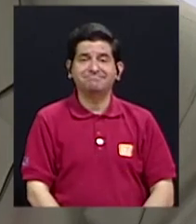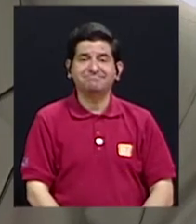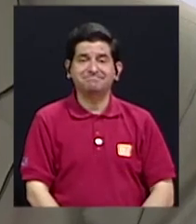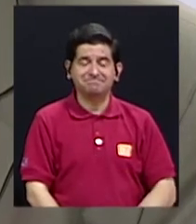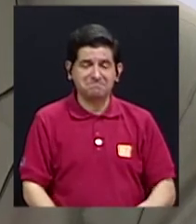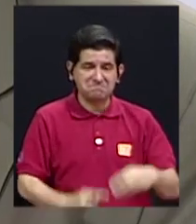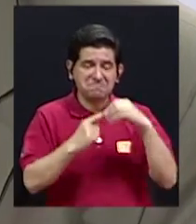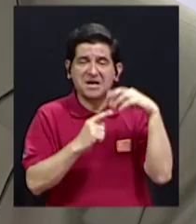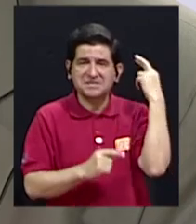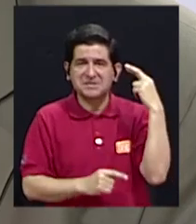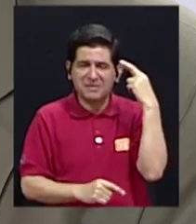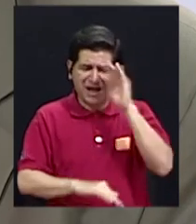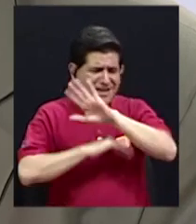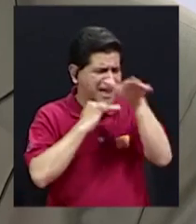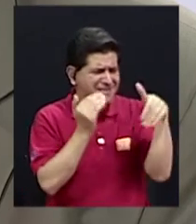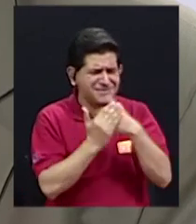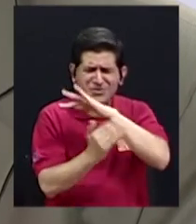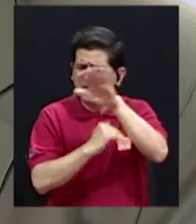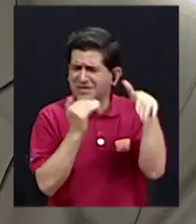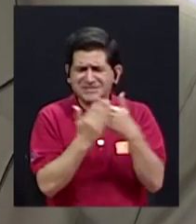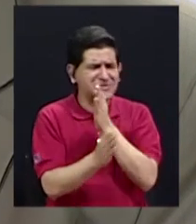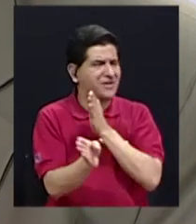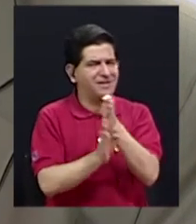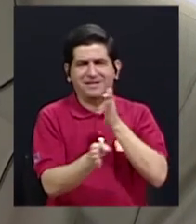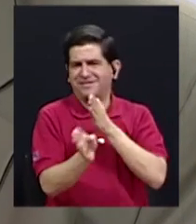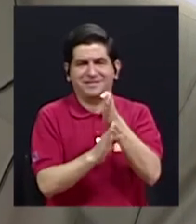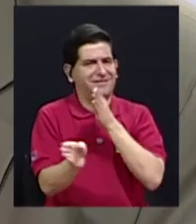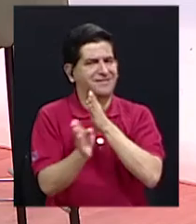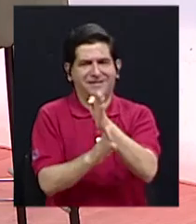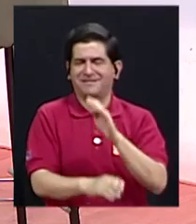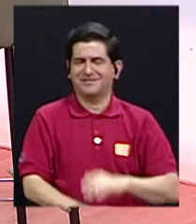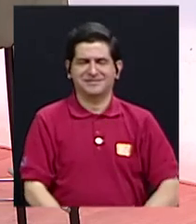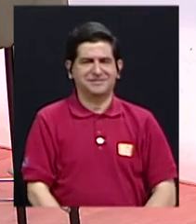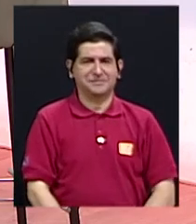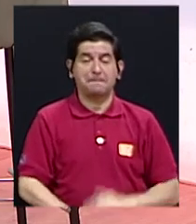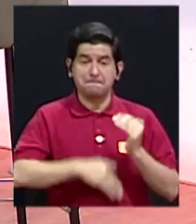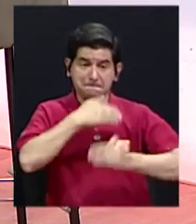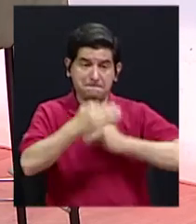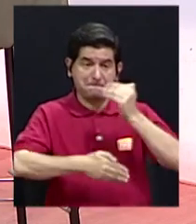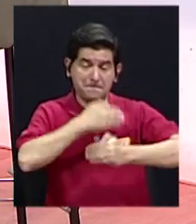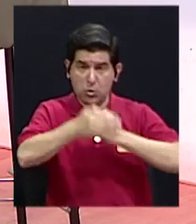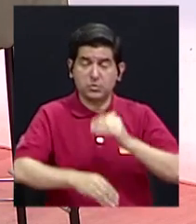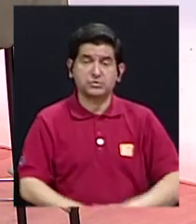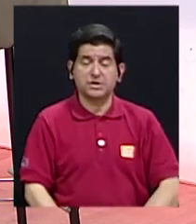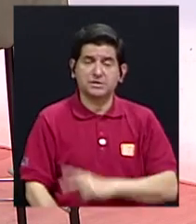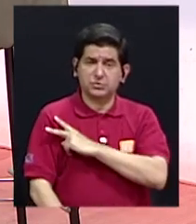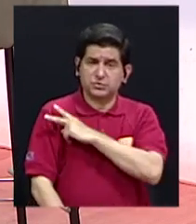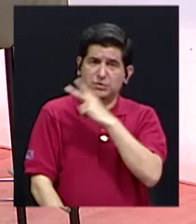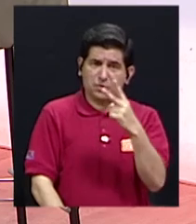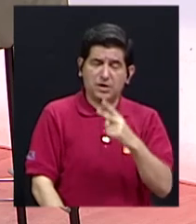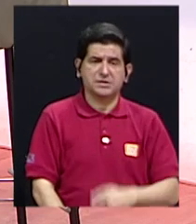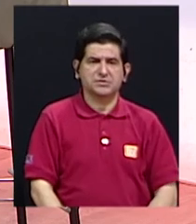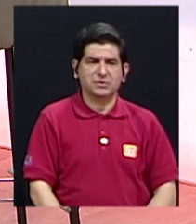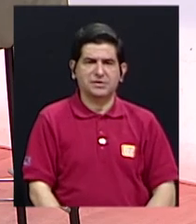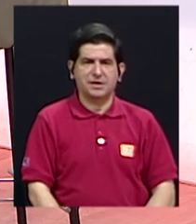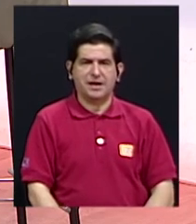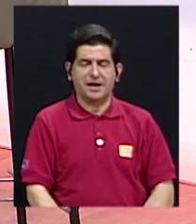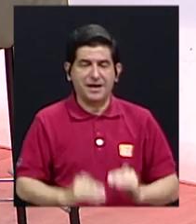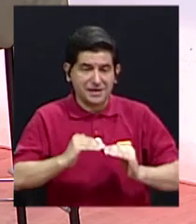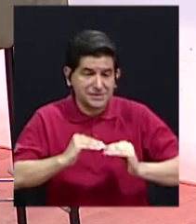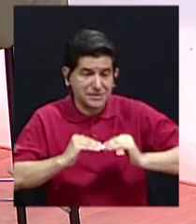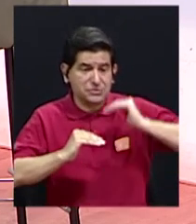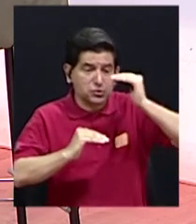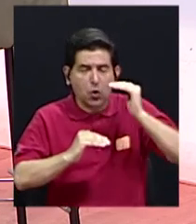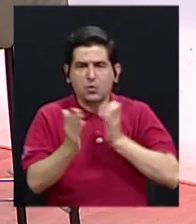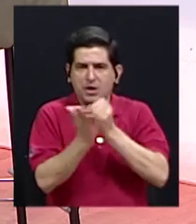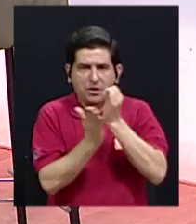razón principal en todas todas todas todas las carreras entonces el proceso vocacional es algo que va más allá inclusive de los alcances de